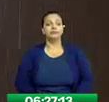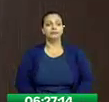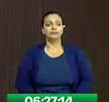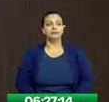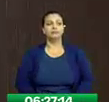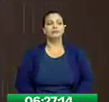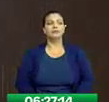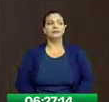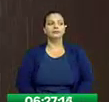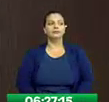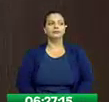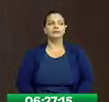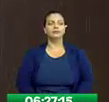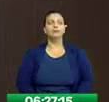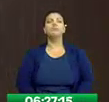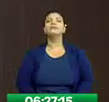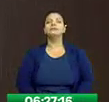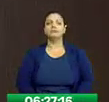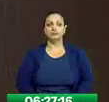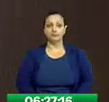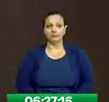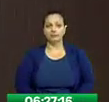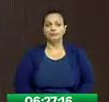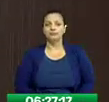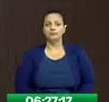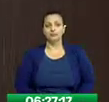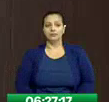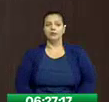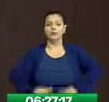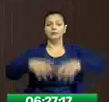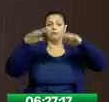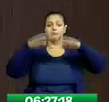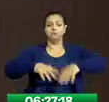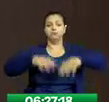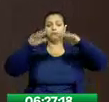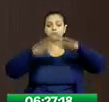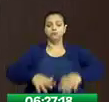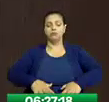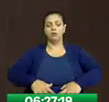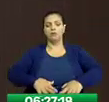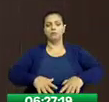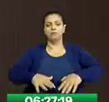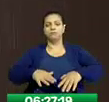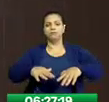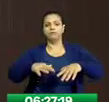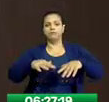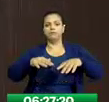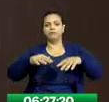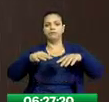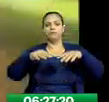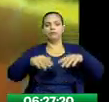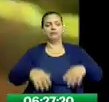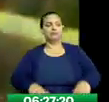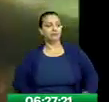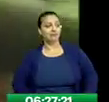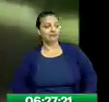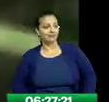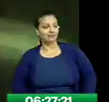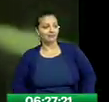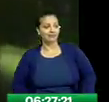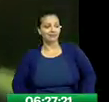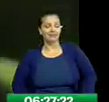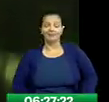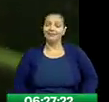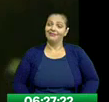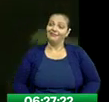corteza terrestre, ajá, se empape mucho y ya no filtre más y vienen las inundaciones. Ay, mira, y después me hablas de científico que soy yo. La corteza